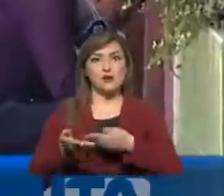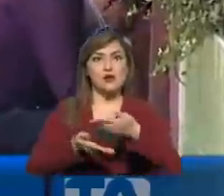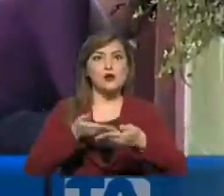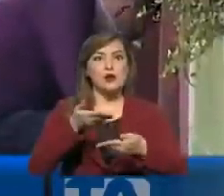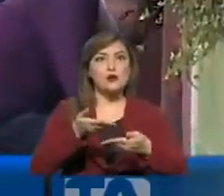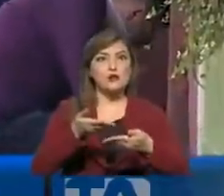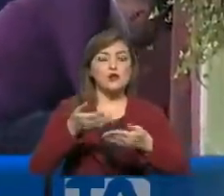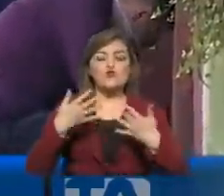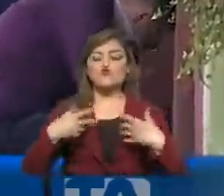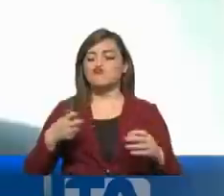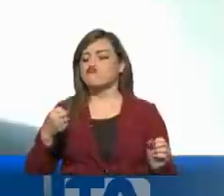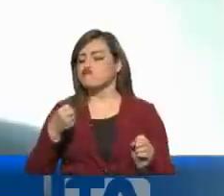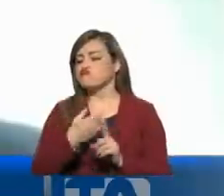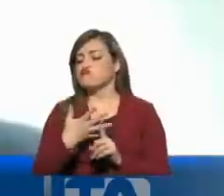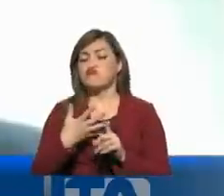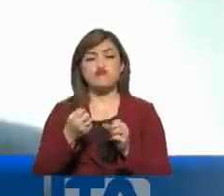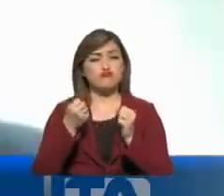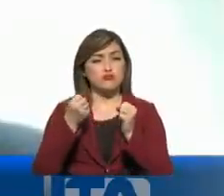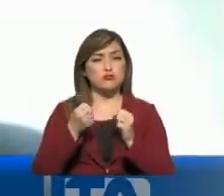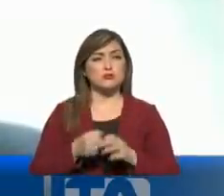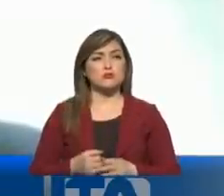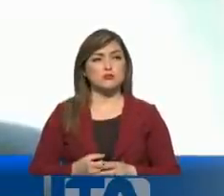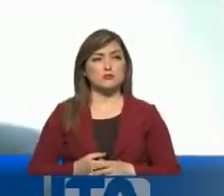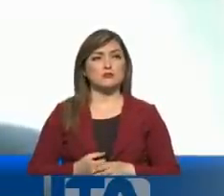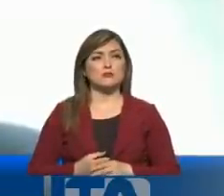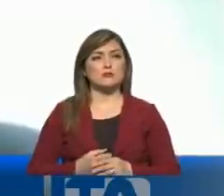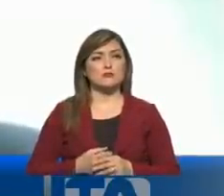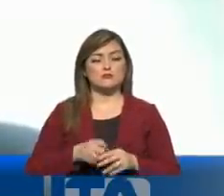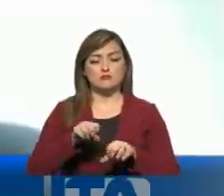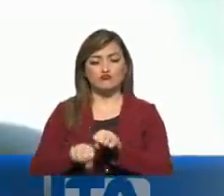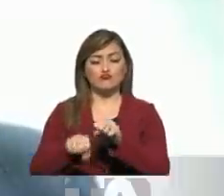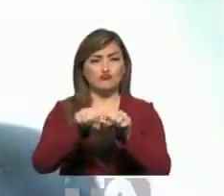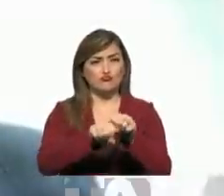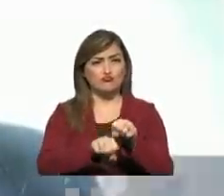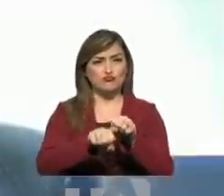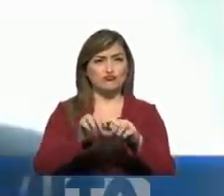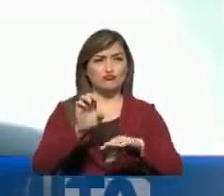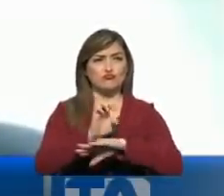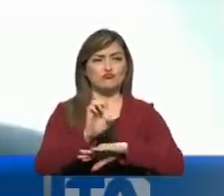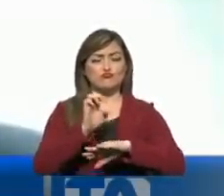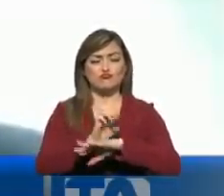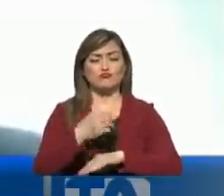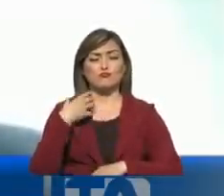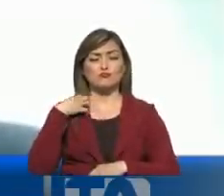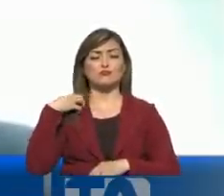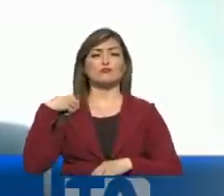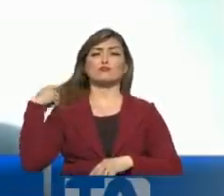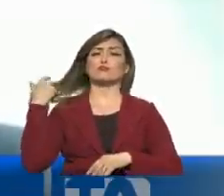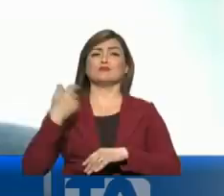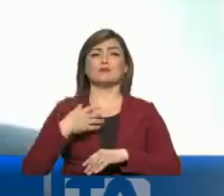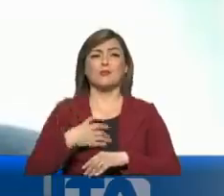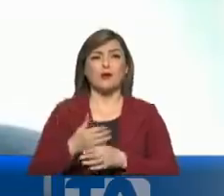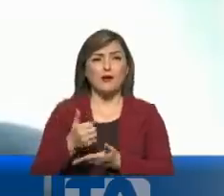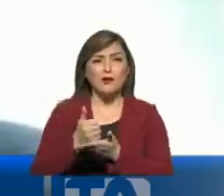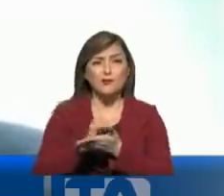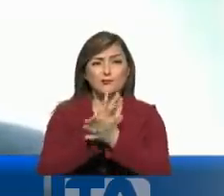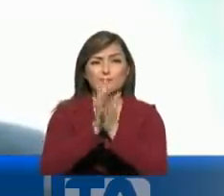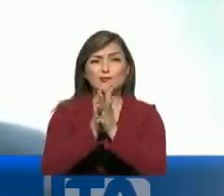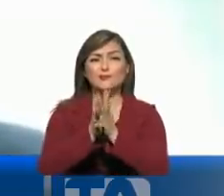comercial duramente golpeado. Estamos destruidos, sobre todo aquí en este país, y no hay ninguna ayuda a